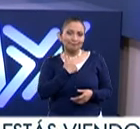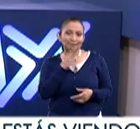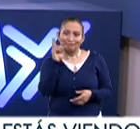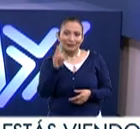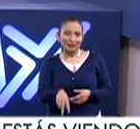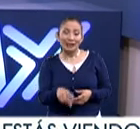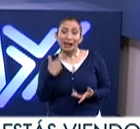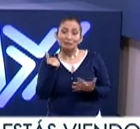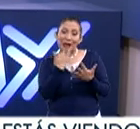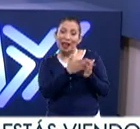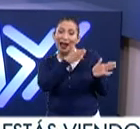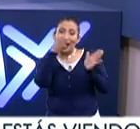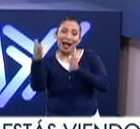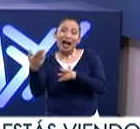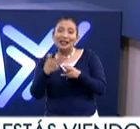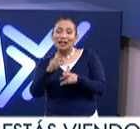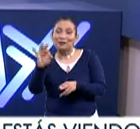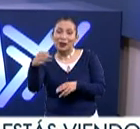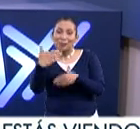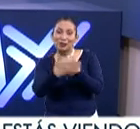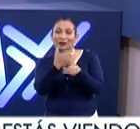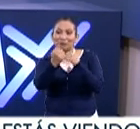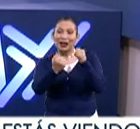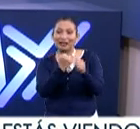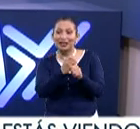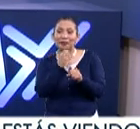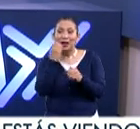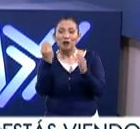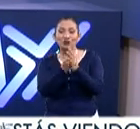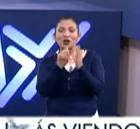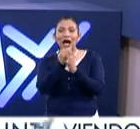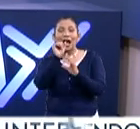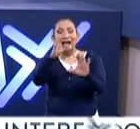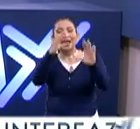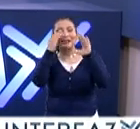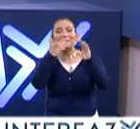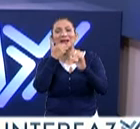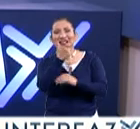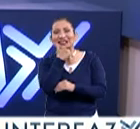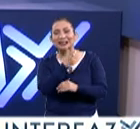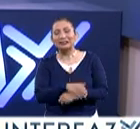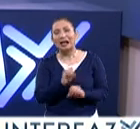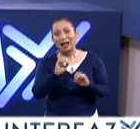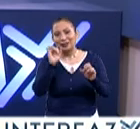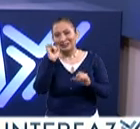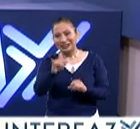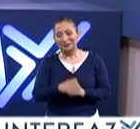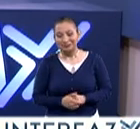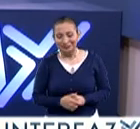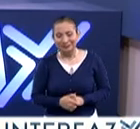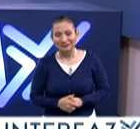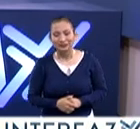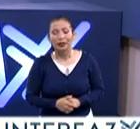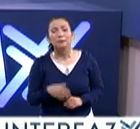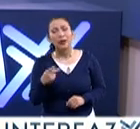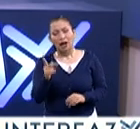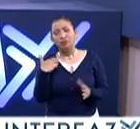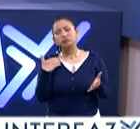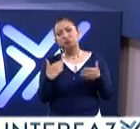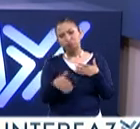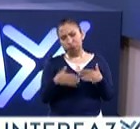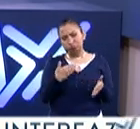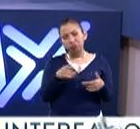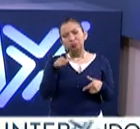Omar, pero tendrás que esperar hasta febrero del año que entra. Voy a tener que tomar clases con Ana Cristina, que habla muy bien inglés. Claro que sí, están invitados. Pero de todas